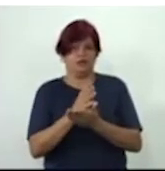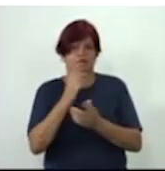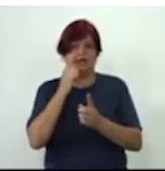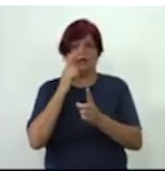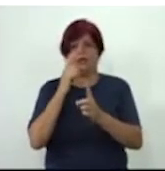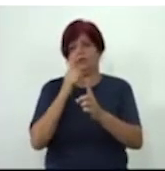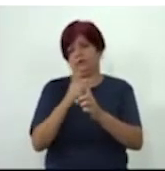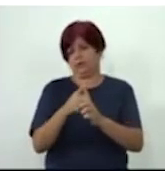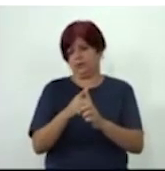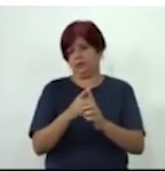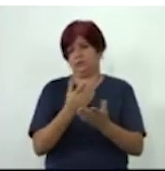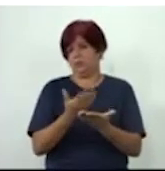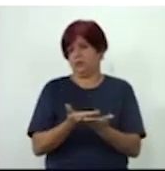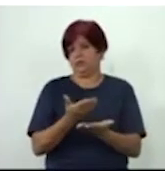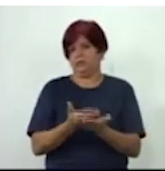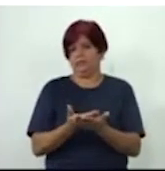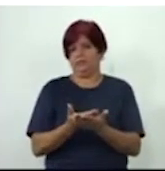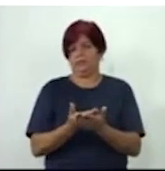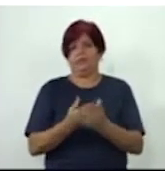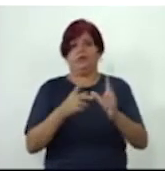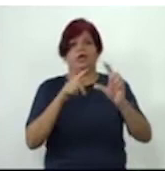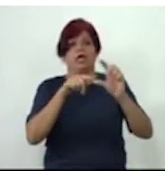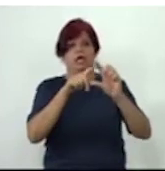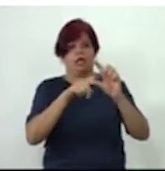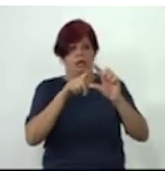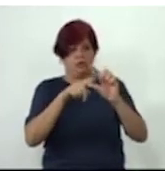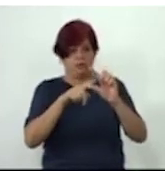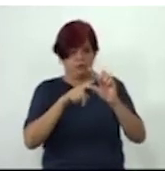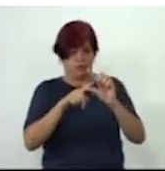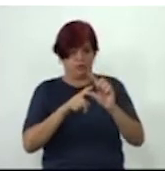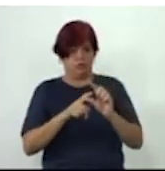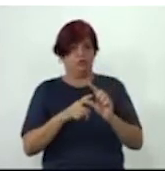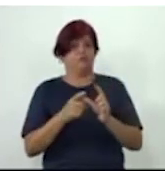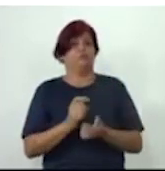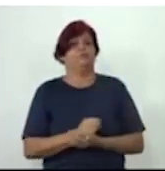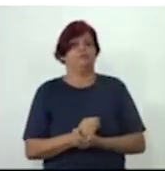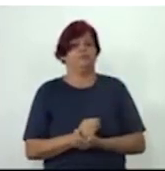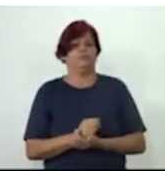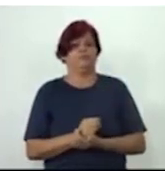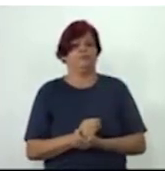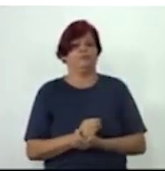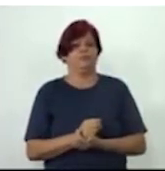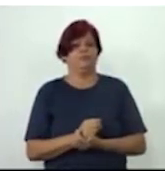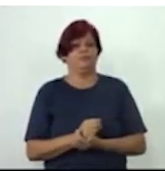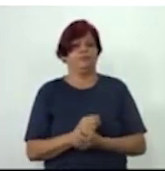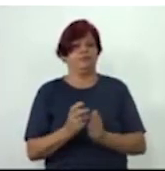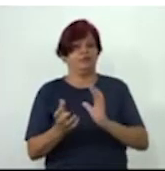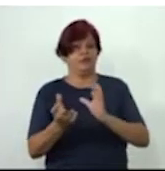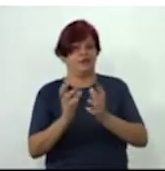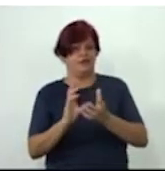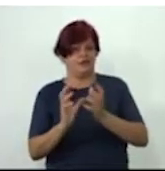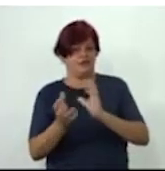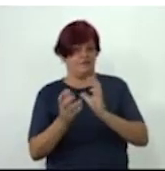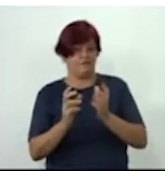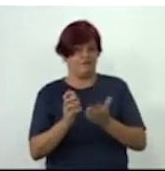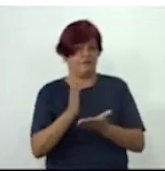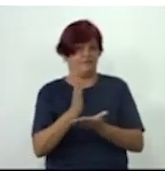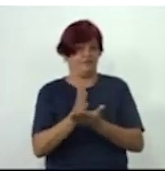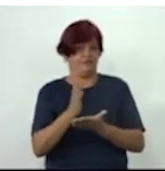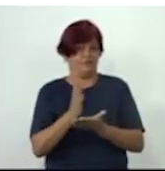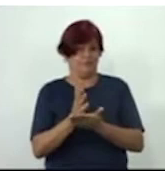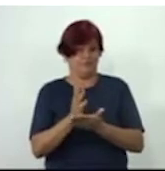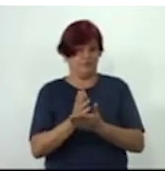que se propone, el contenido que se va a abordar, el método a utilizar,